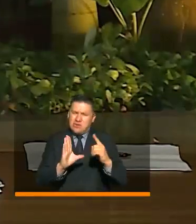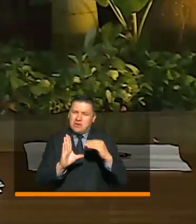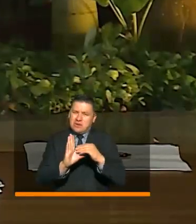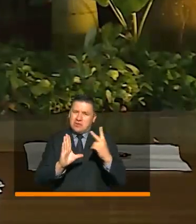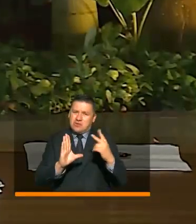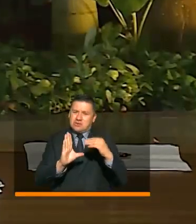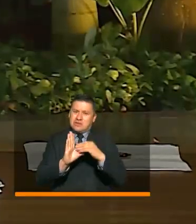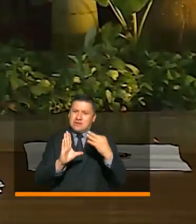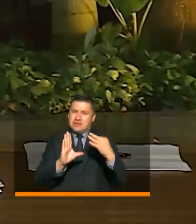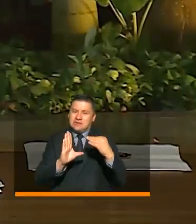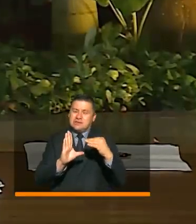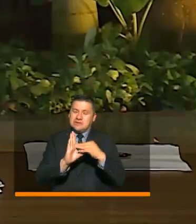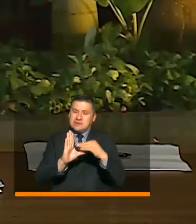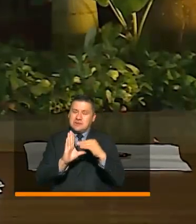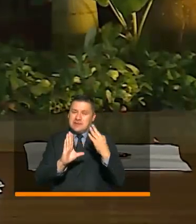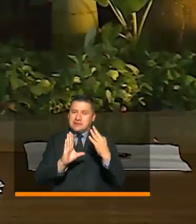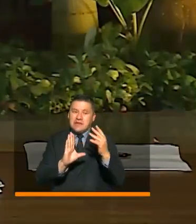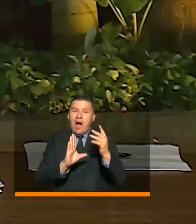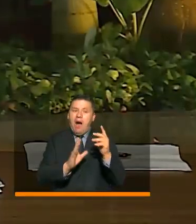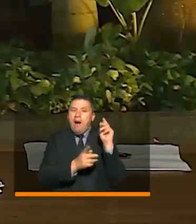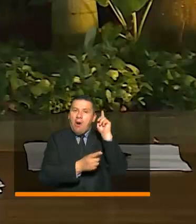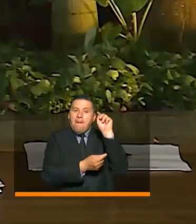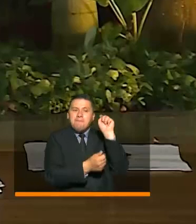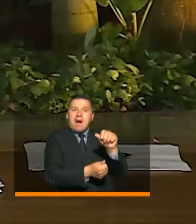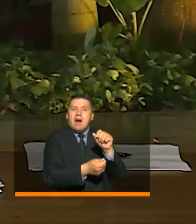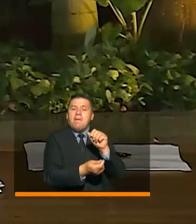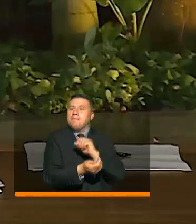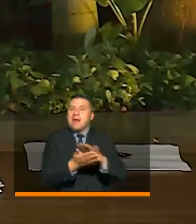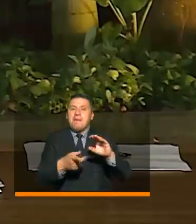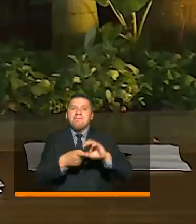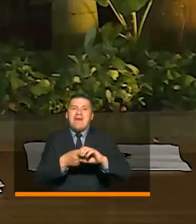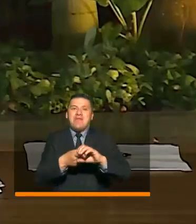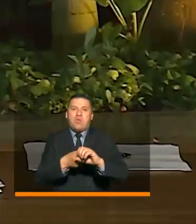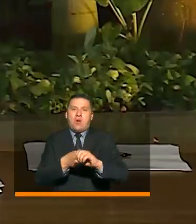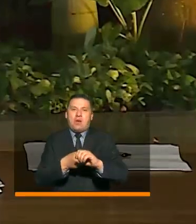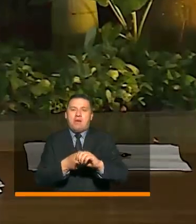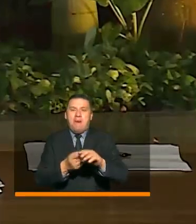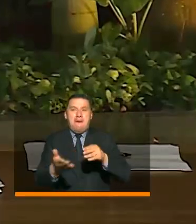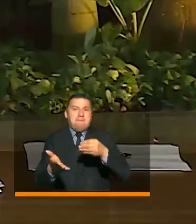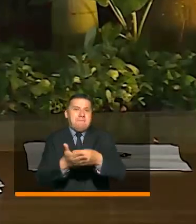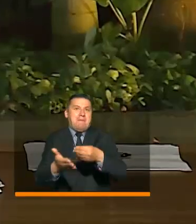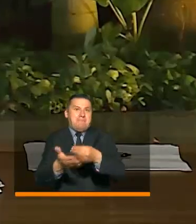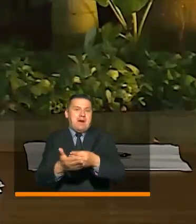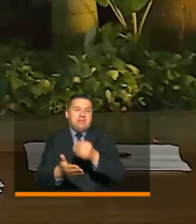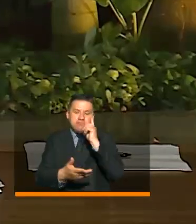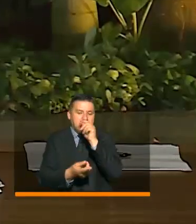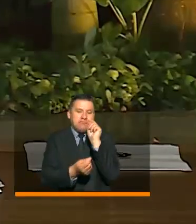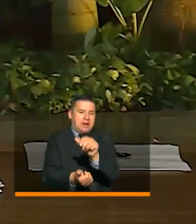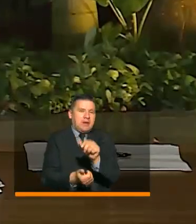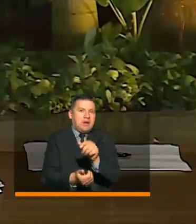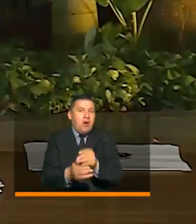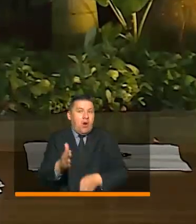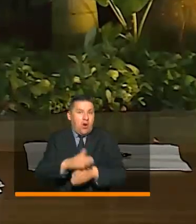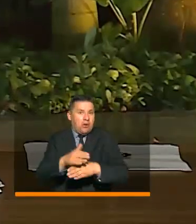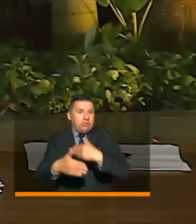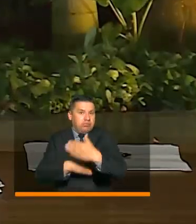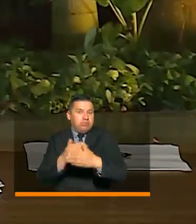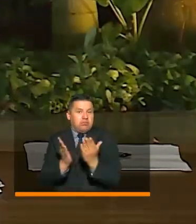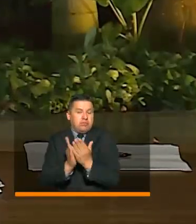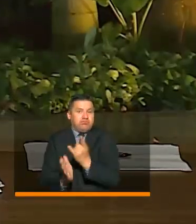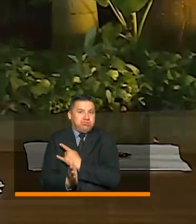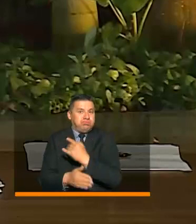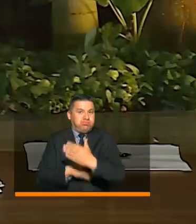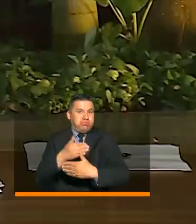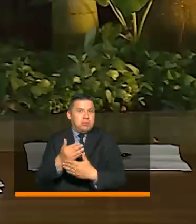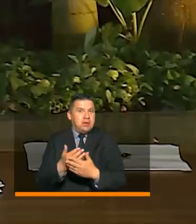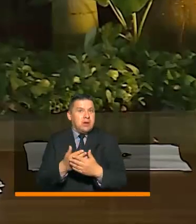2 y 3, donde los hemos protegido desde el punto de vista de sus pagos para que sigan su ciclo de formación académica y también